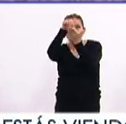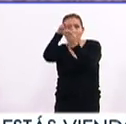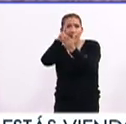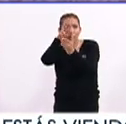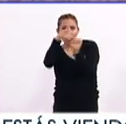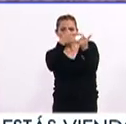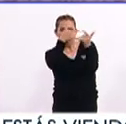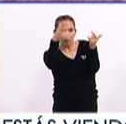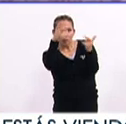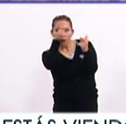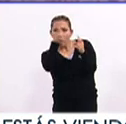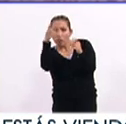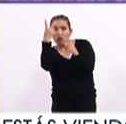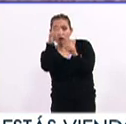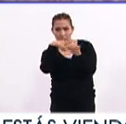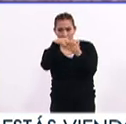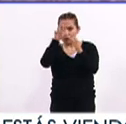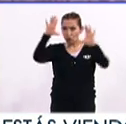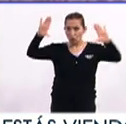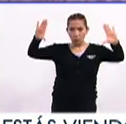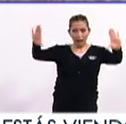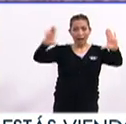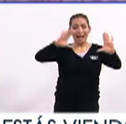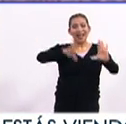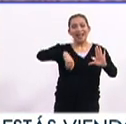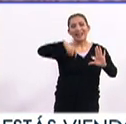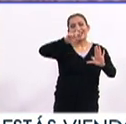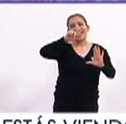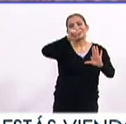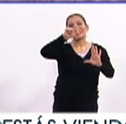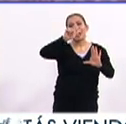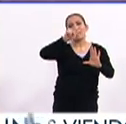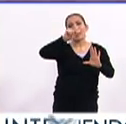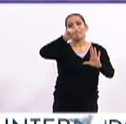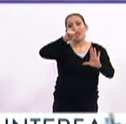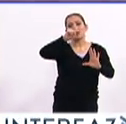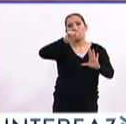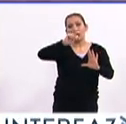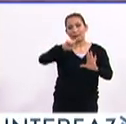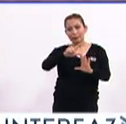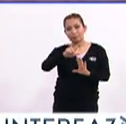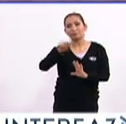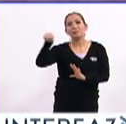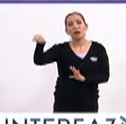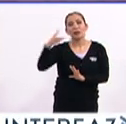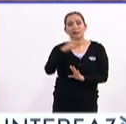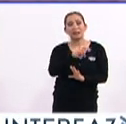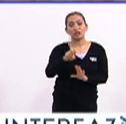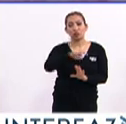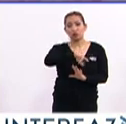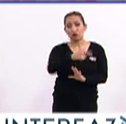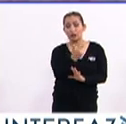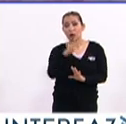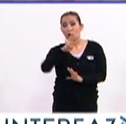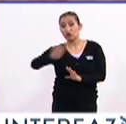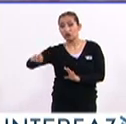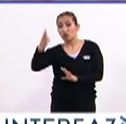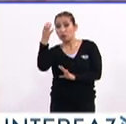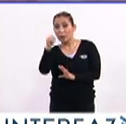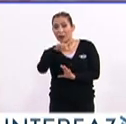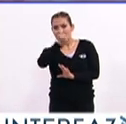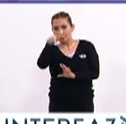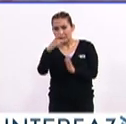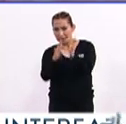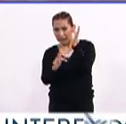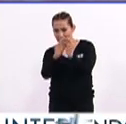determinó la cronología de 2 pinturas en el complejo de Quetzalpalpalotl, que datan de los años 312 y 409 después de